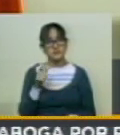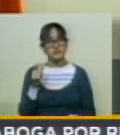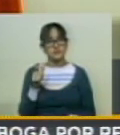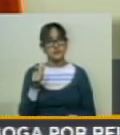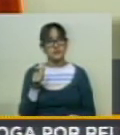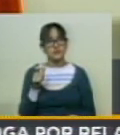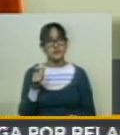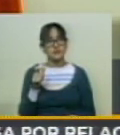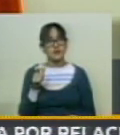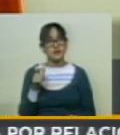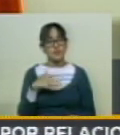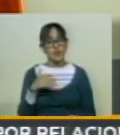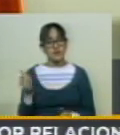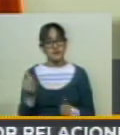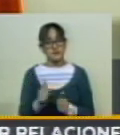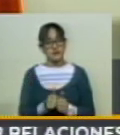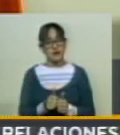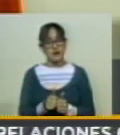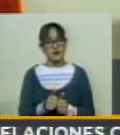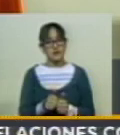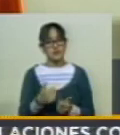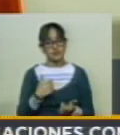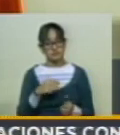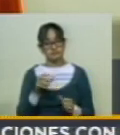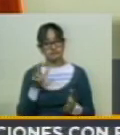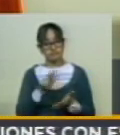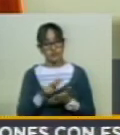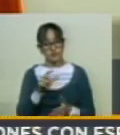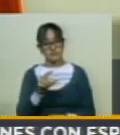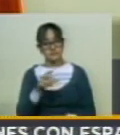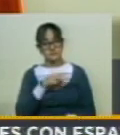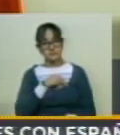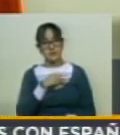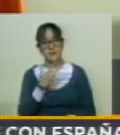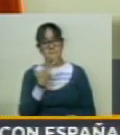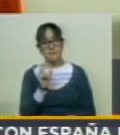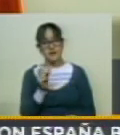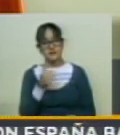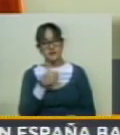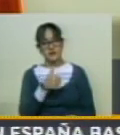pueden traer, que nosotros los vamos a acreditar. 20 por